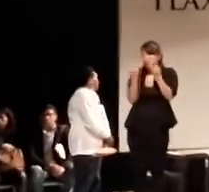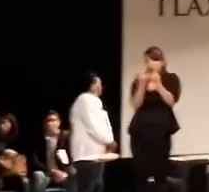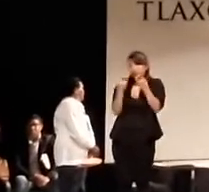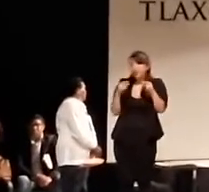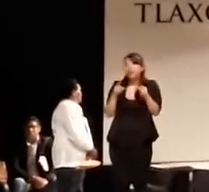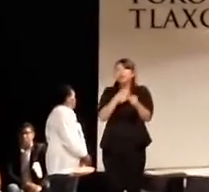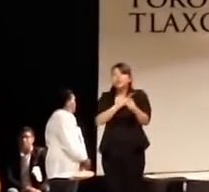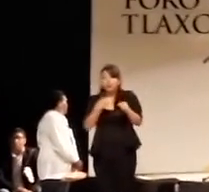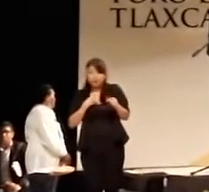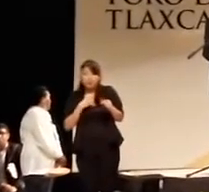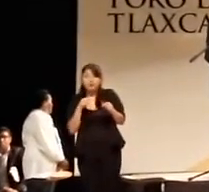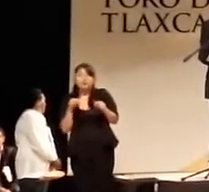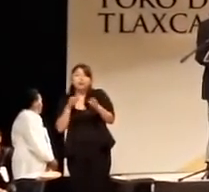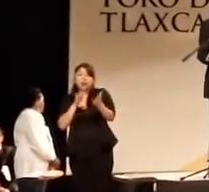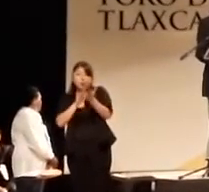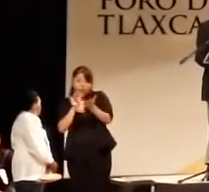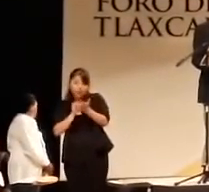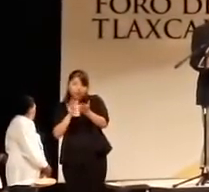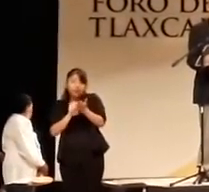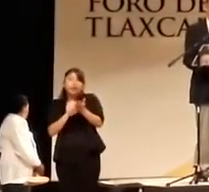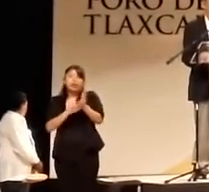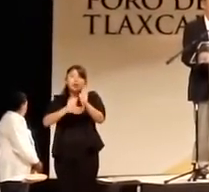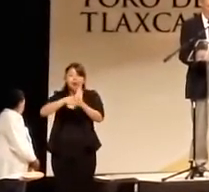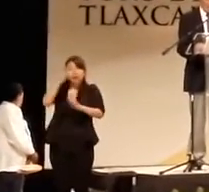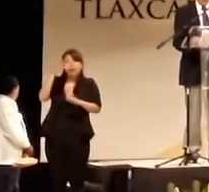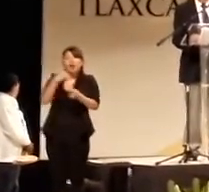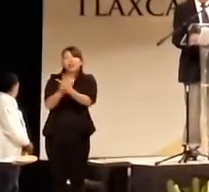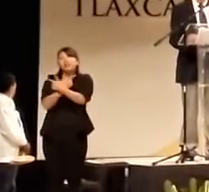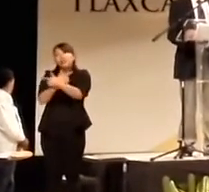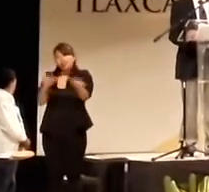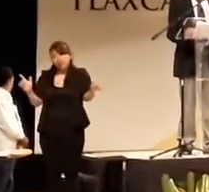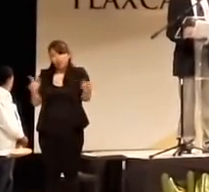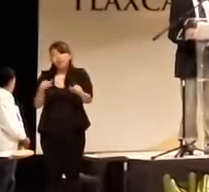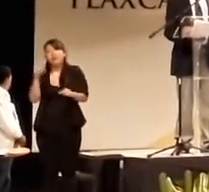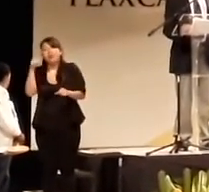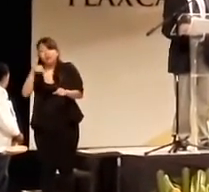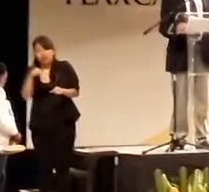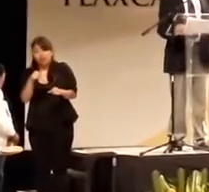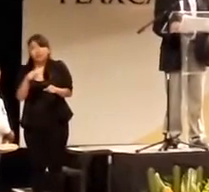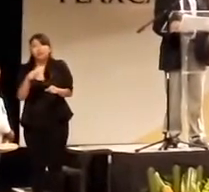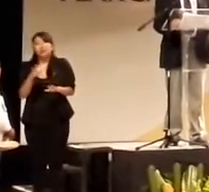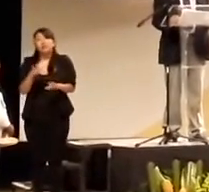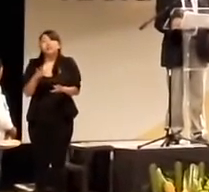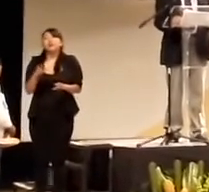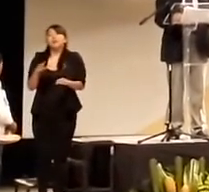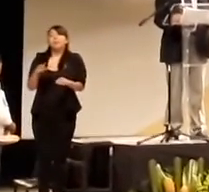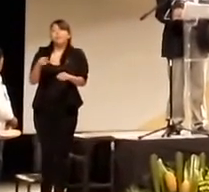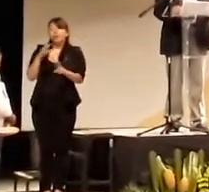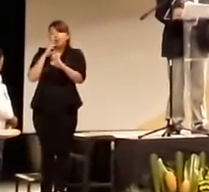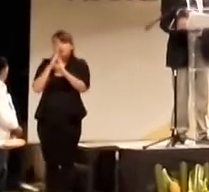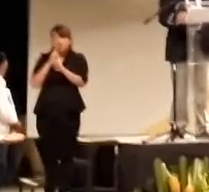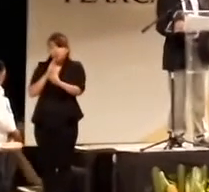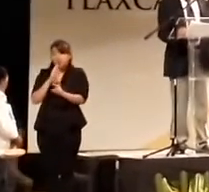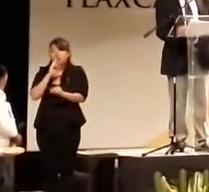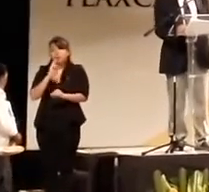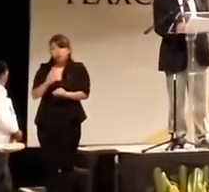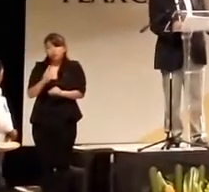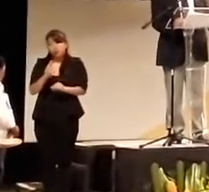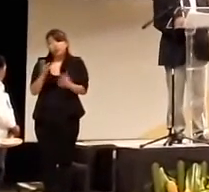tensión entre formación y libertad. Para todo ello, no hay respuestas simples.